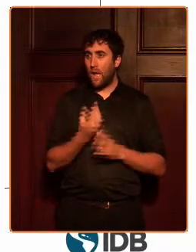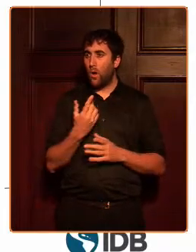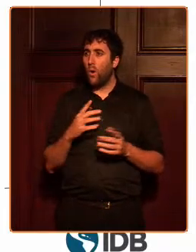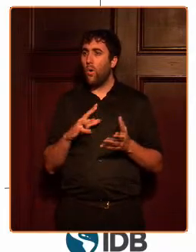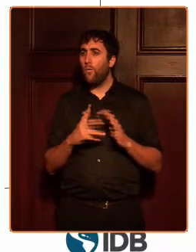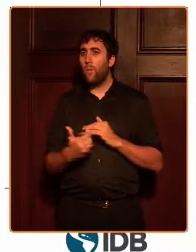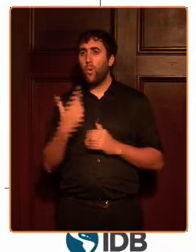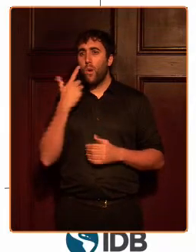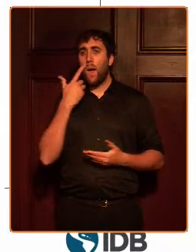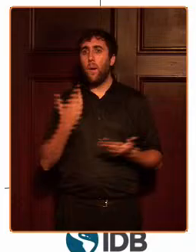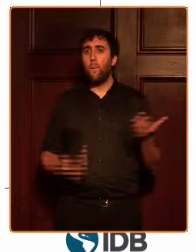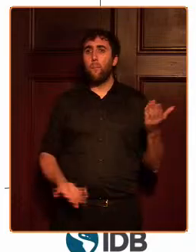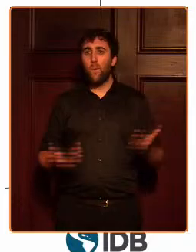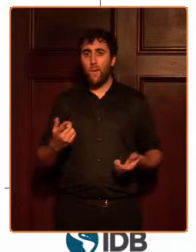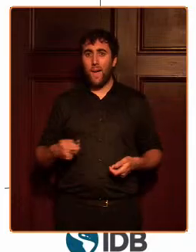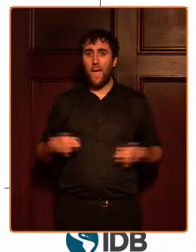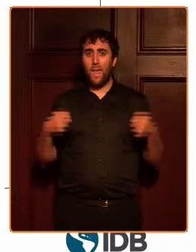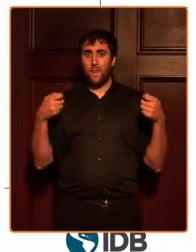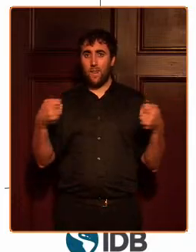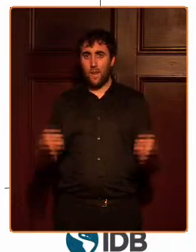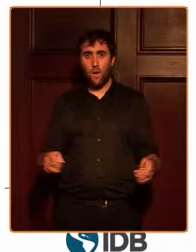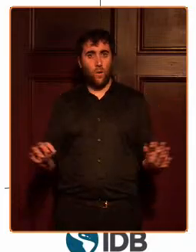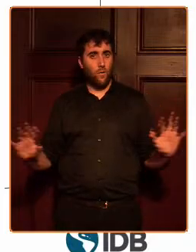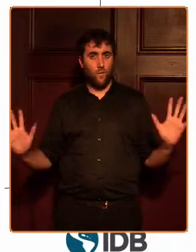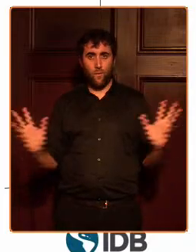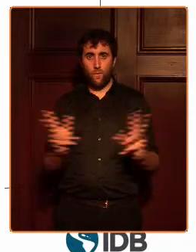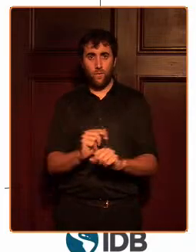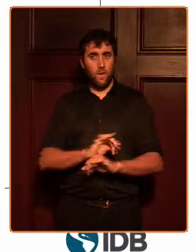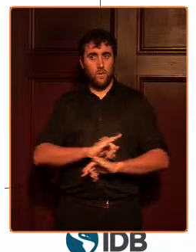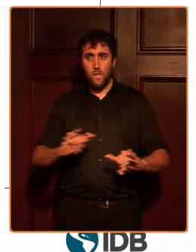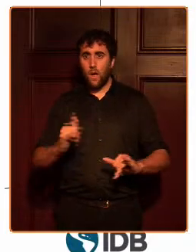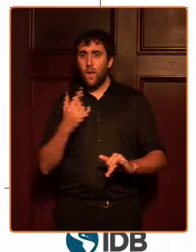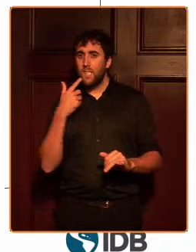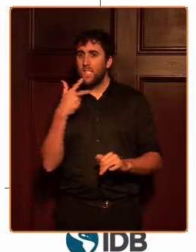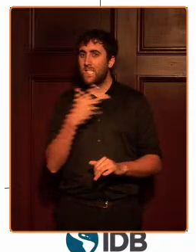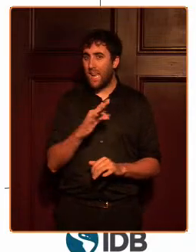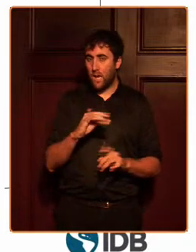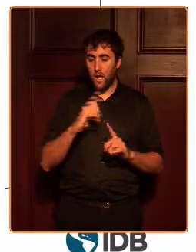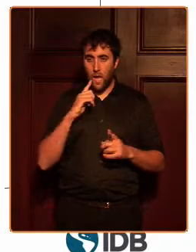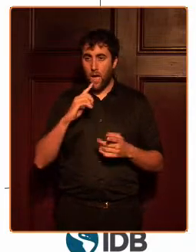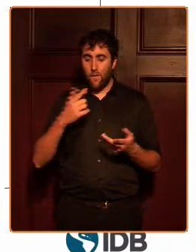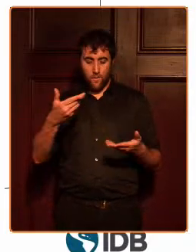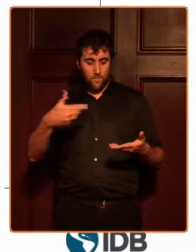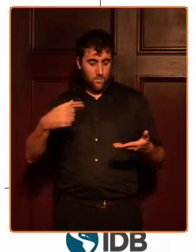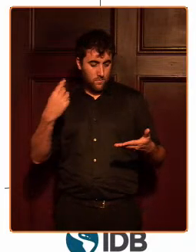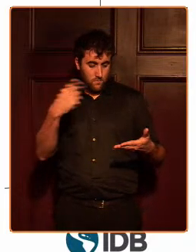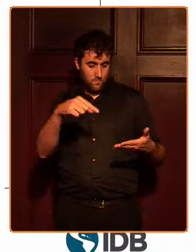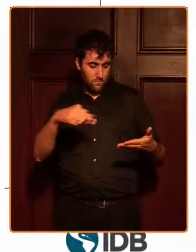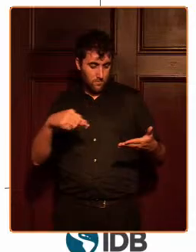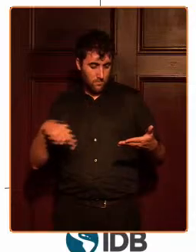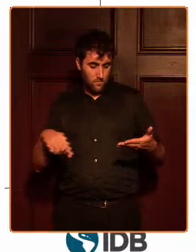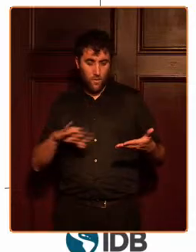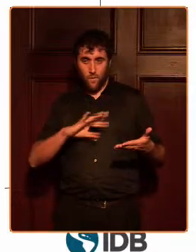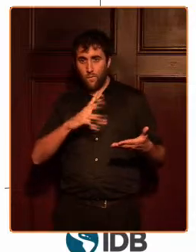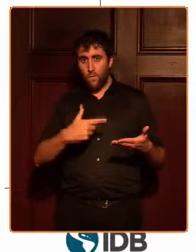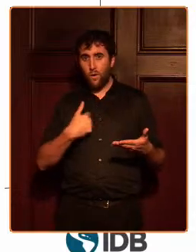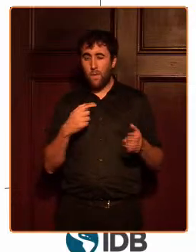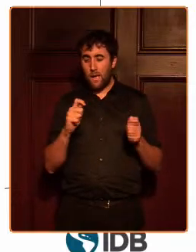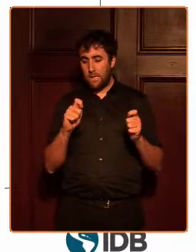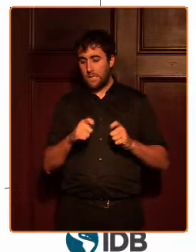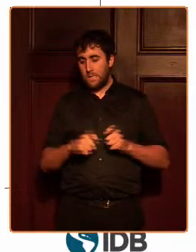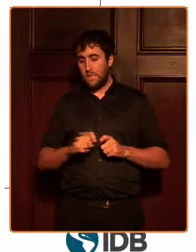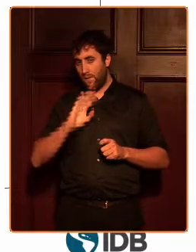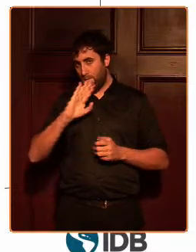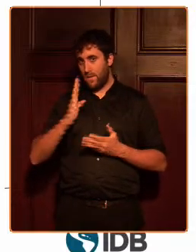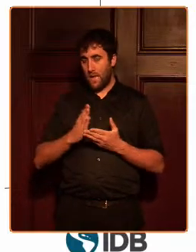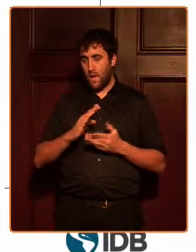una prueba, la entrego, utilicé el ChatGPT para revisar el contenido, para hacer una edición de